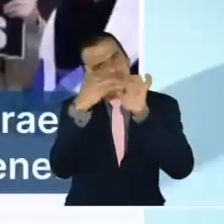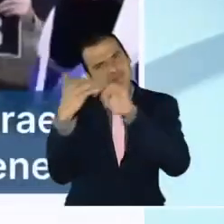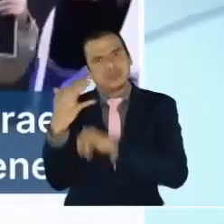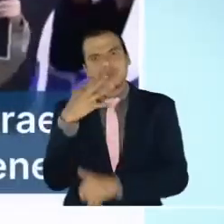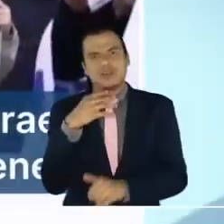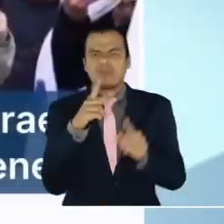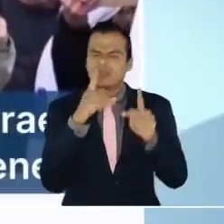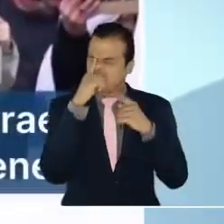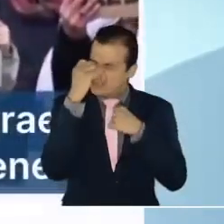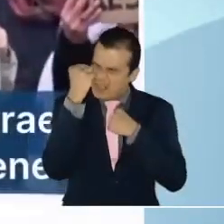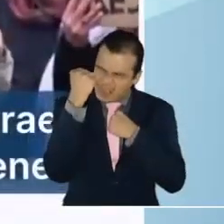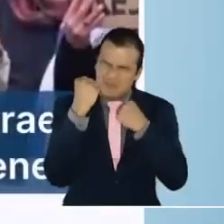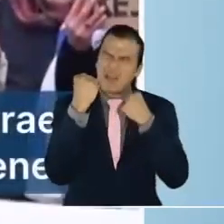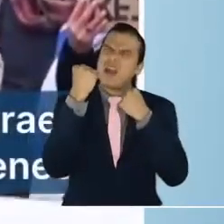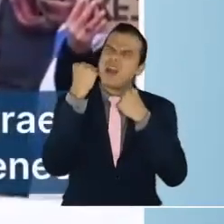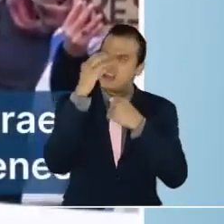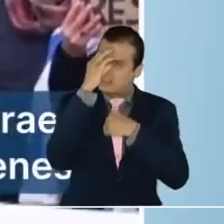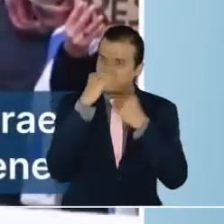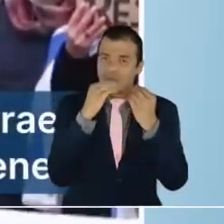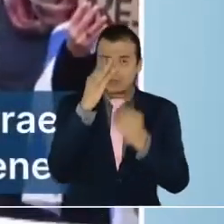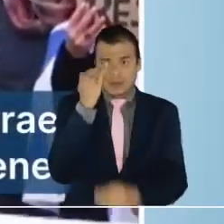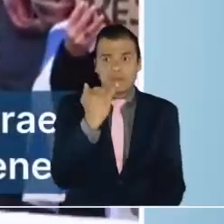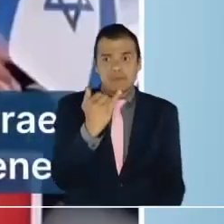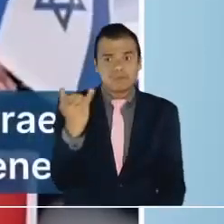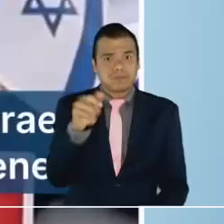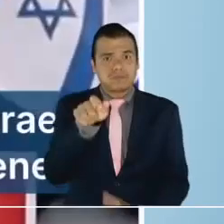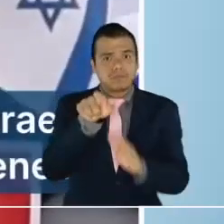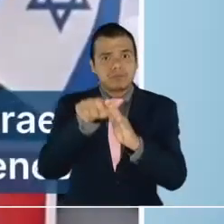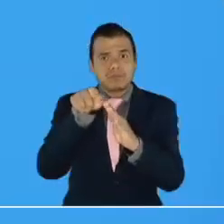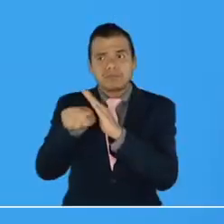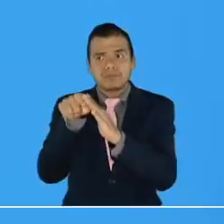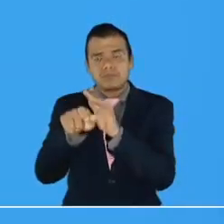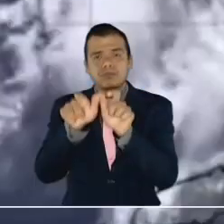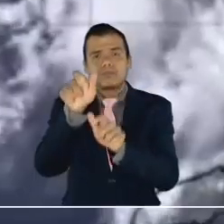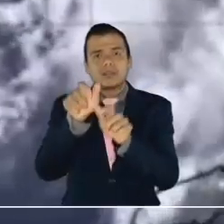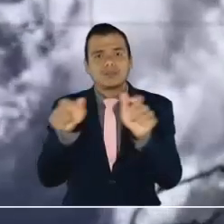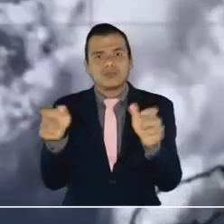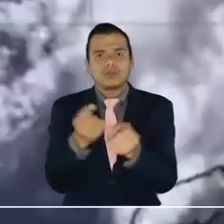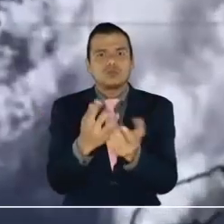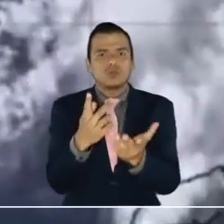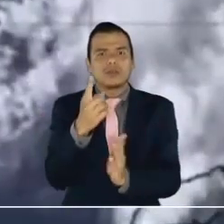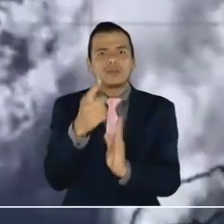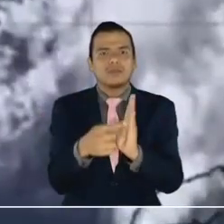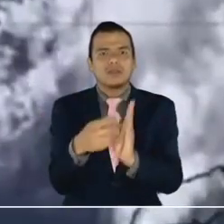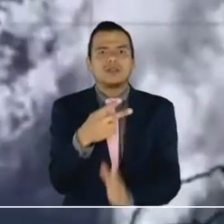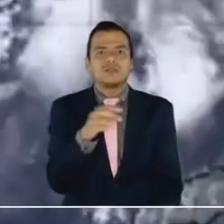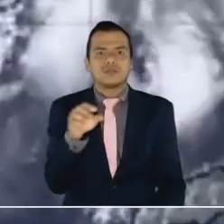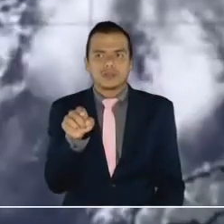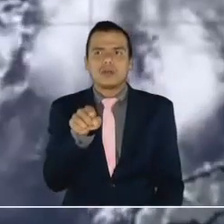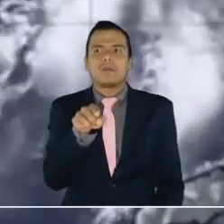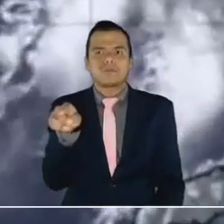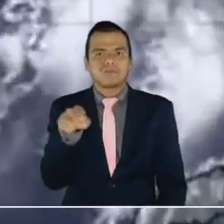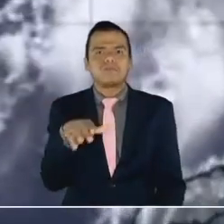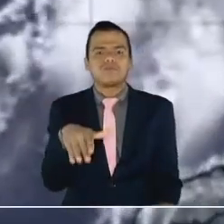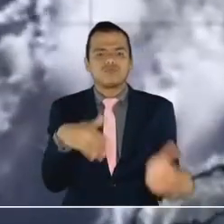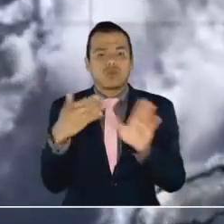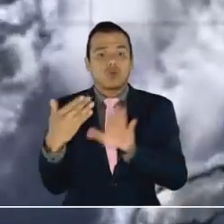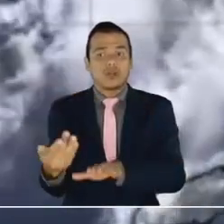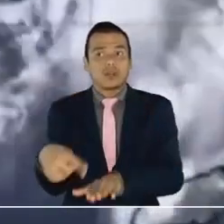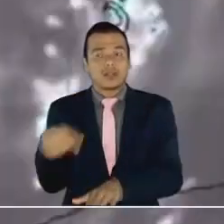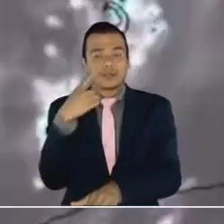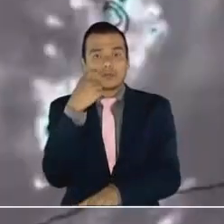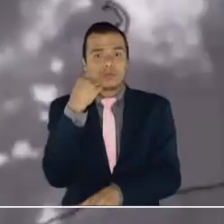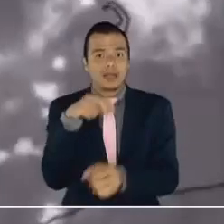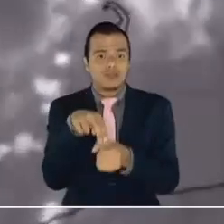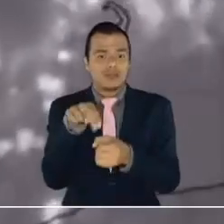vida 1.205 personas, en su mayoría civiles. La costa oeste de Florida entra nuevamente en alerta